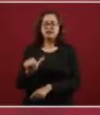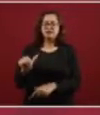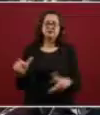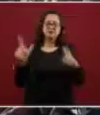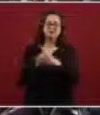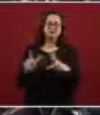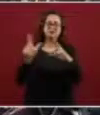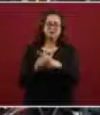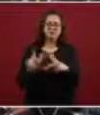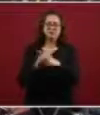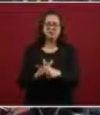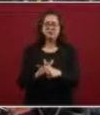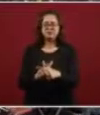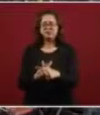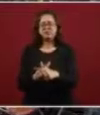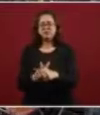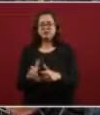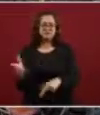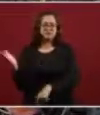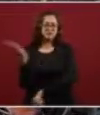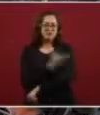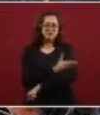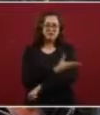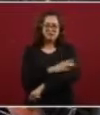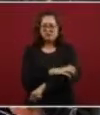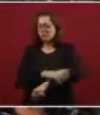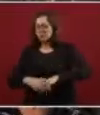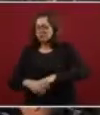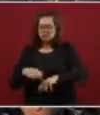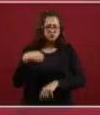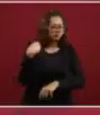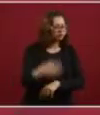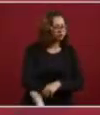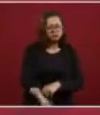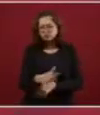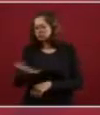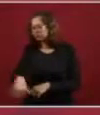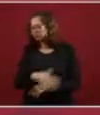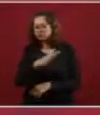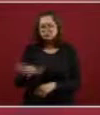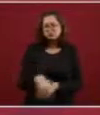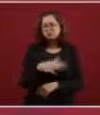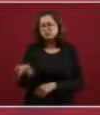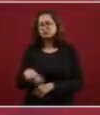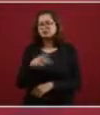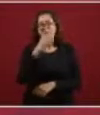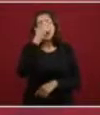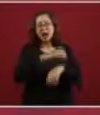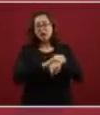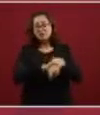en el enfrentamiento con los villistas, no encontraban su brazo, y él mismo decía que un amigo que lo conocía muy bien